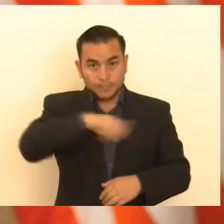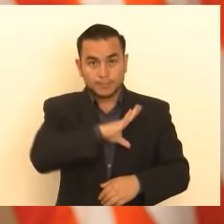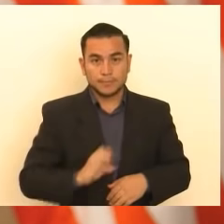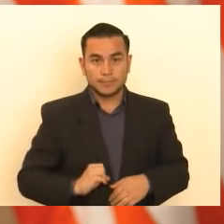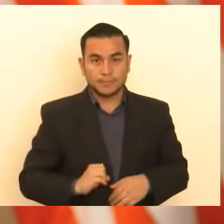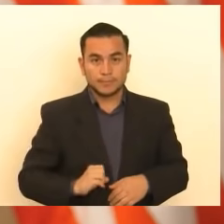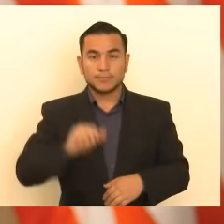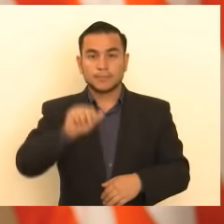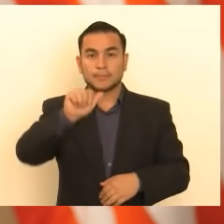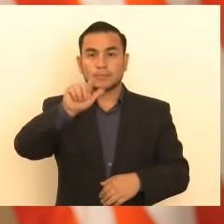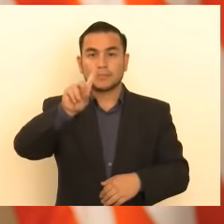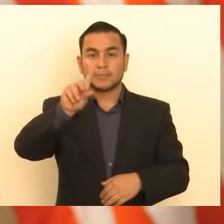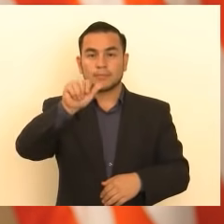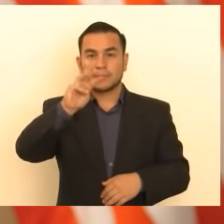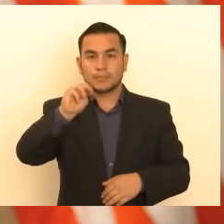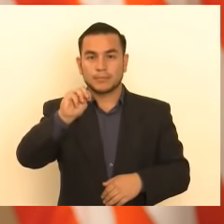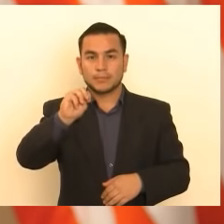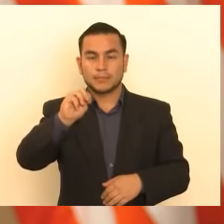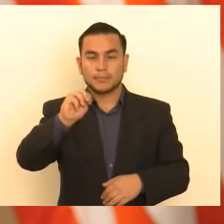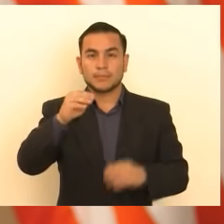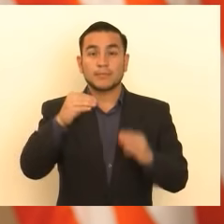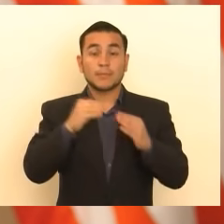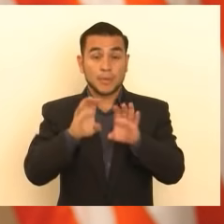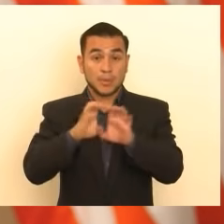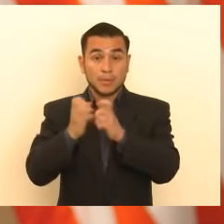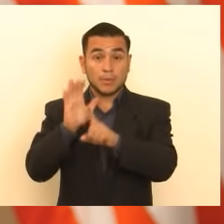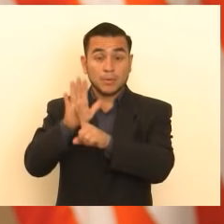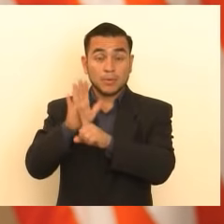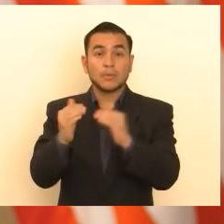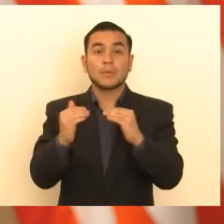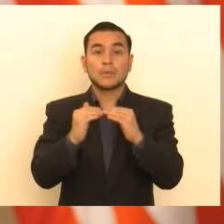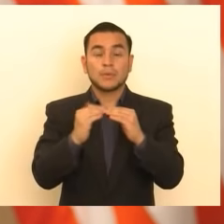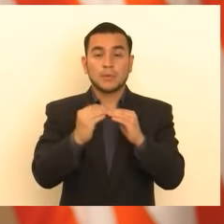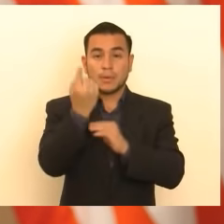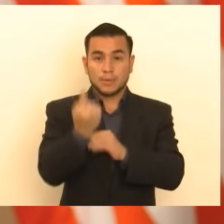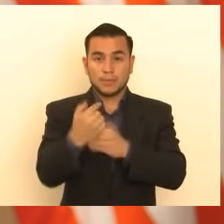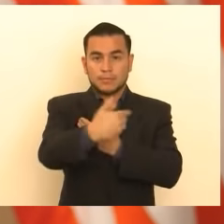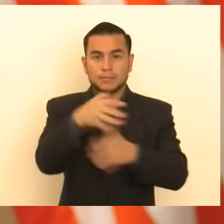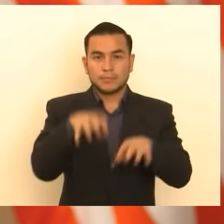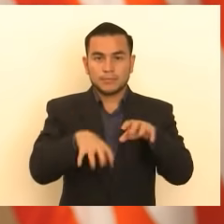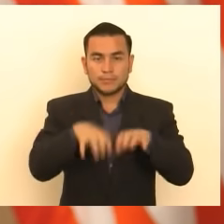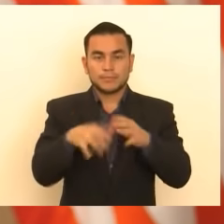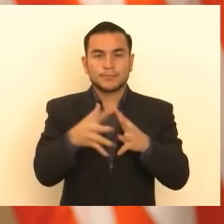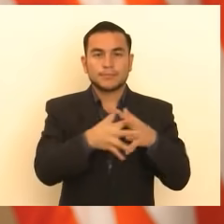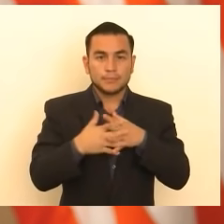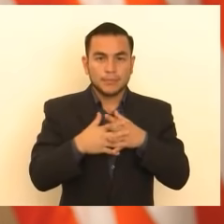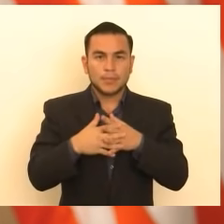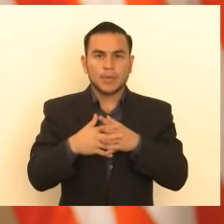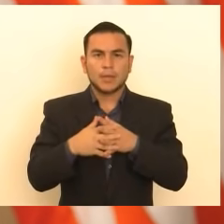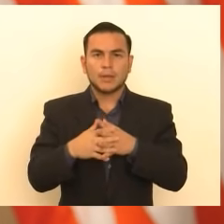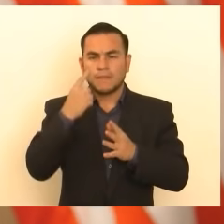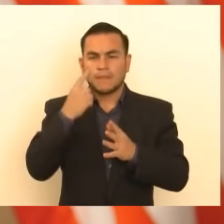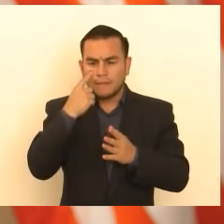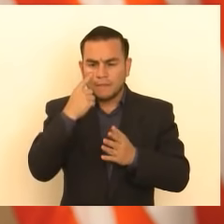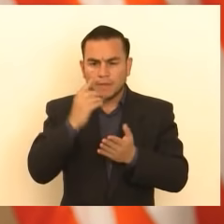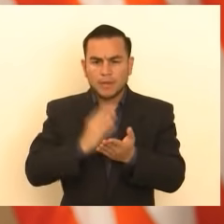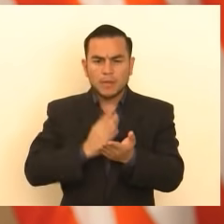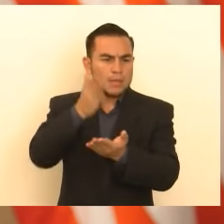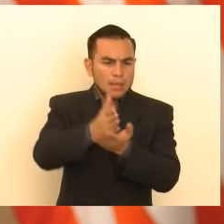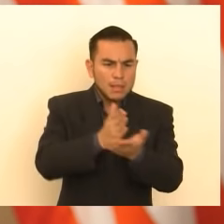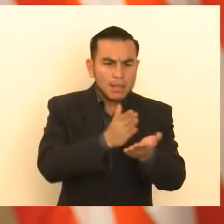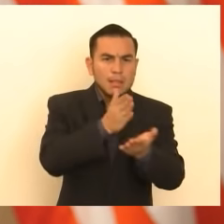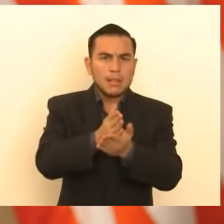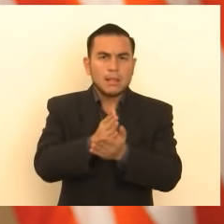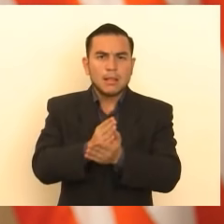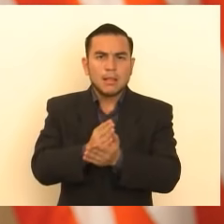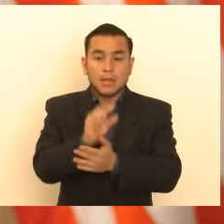a Adam, a su equipo, a nuestro embajador que ha estado viajando y apoyándonos y poniendo el